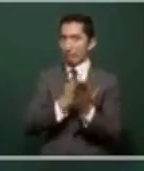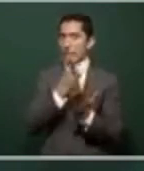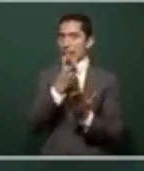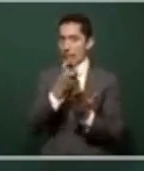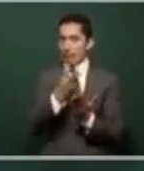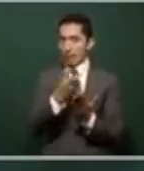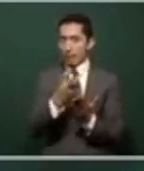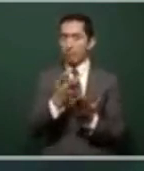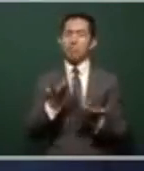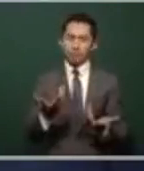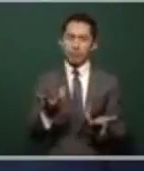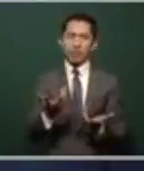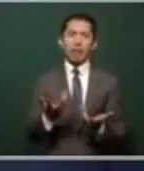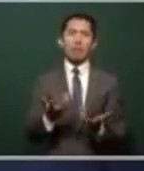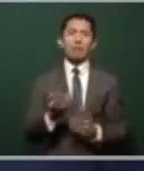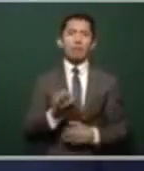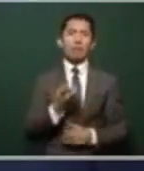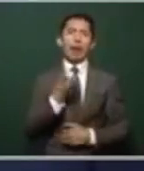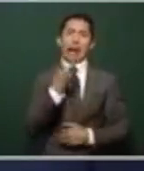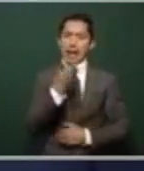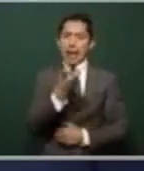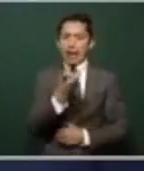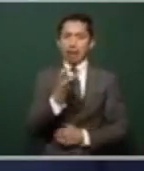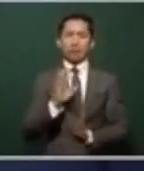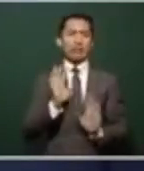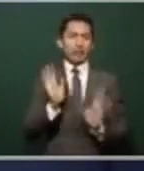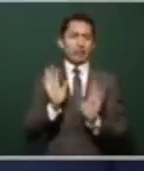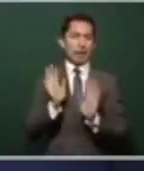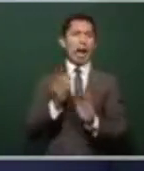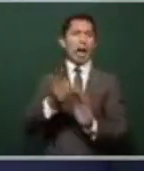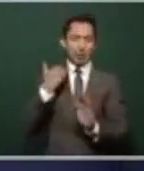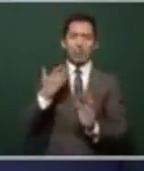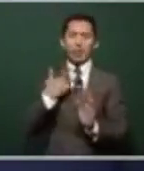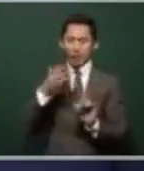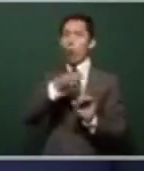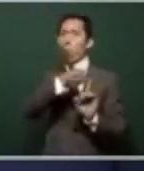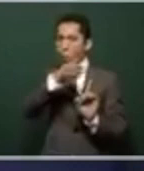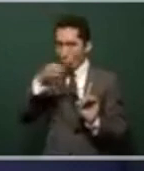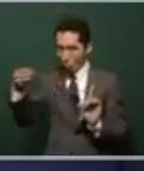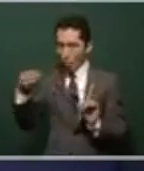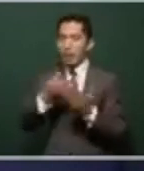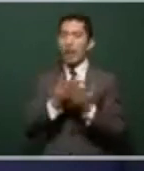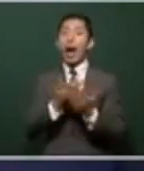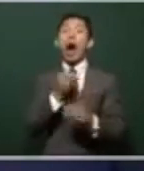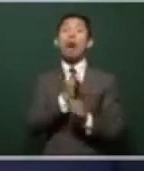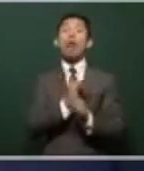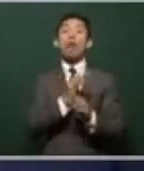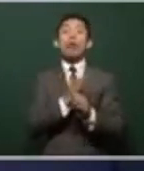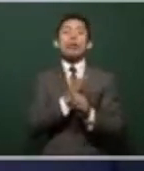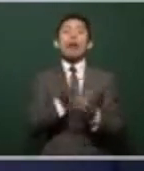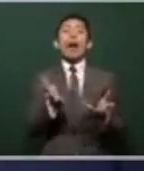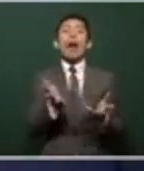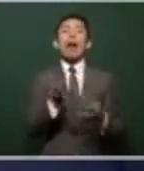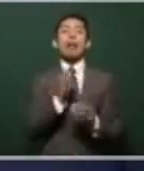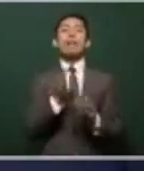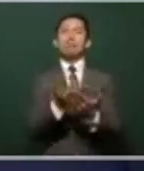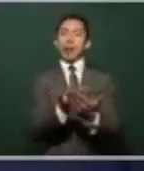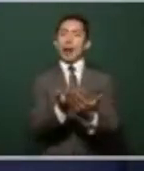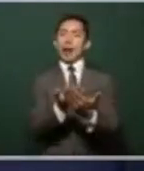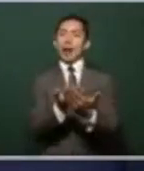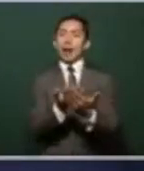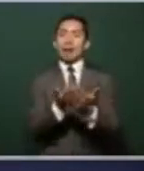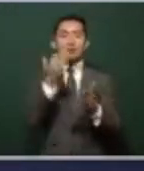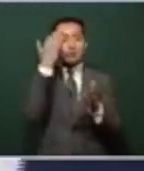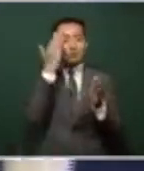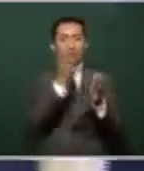De modo que fue lo que se hizo. Y se está en una etapa de investigación. Si